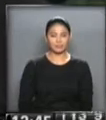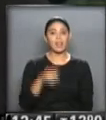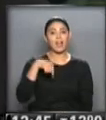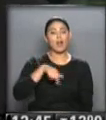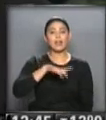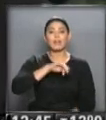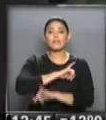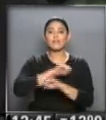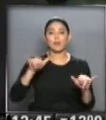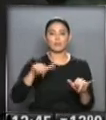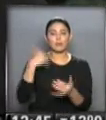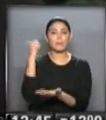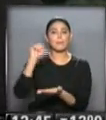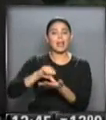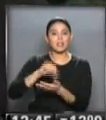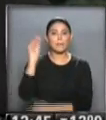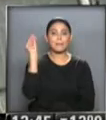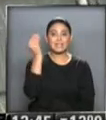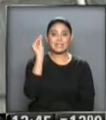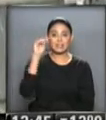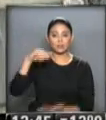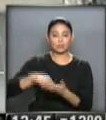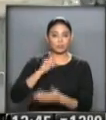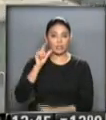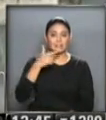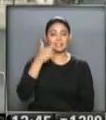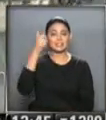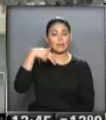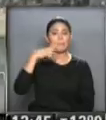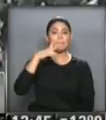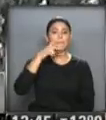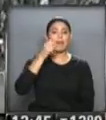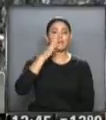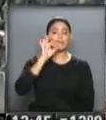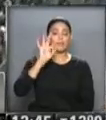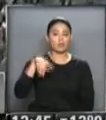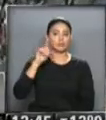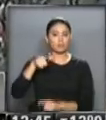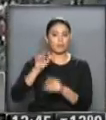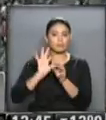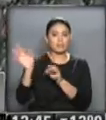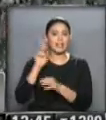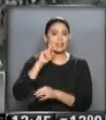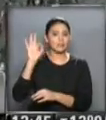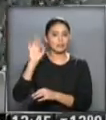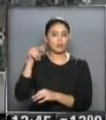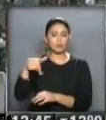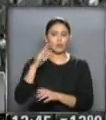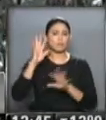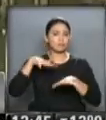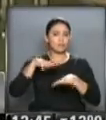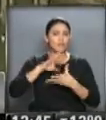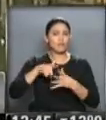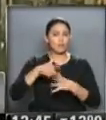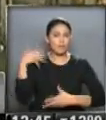Nos vamos ahora con la información a Brasil, sobre todo en la ciudad de San Pablo, pero también en la de Río de Janeiro. Hubo violentas